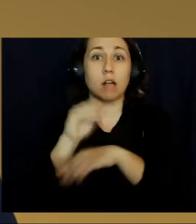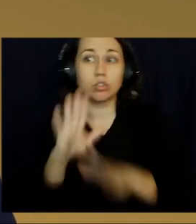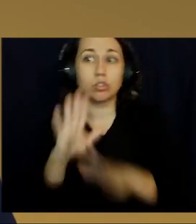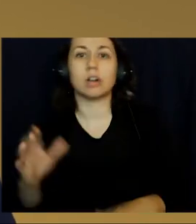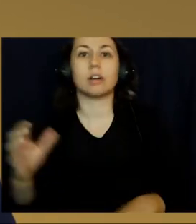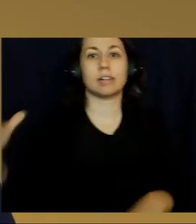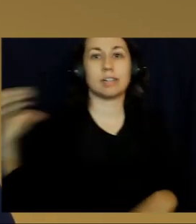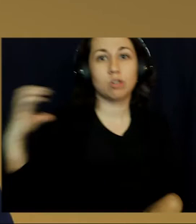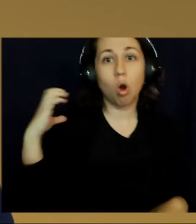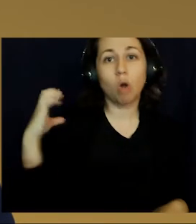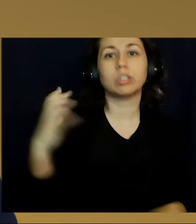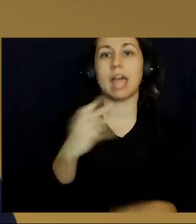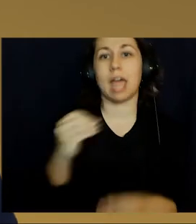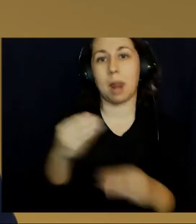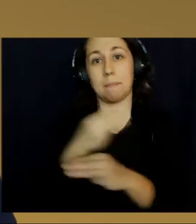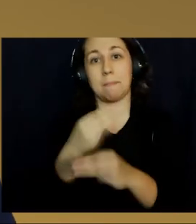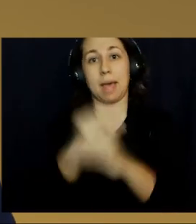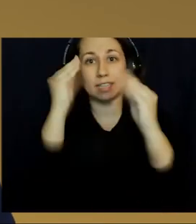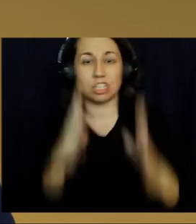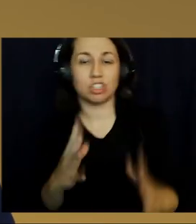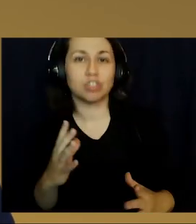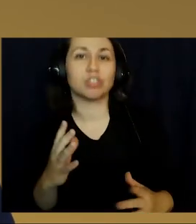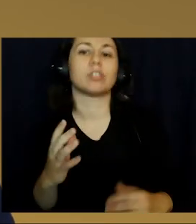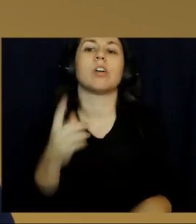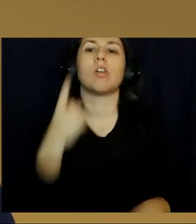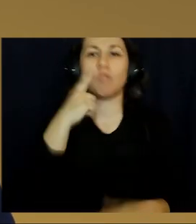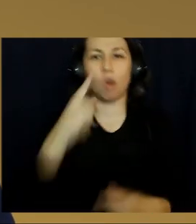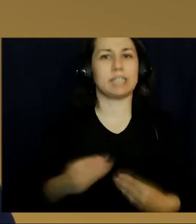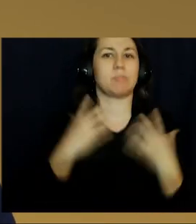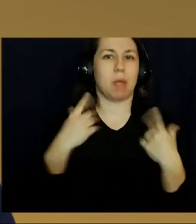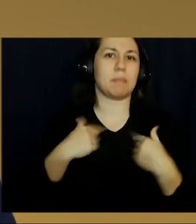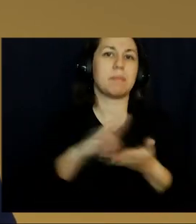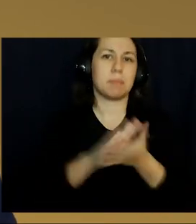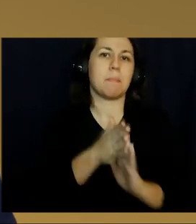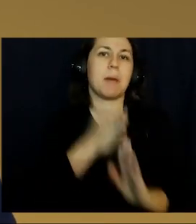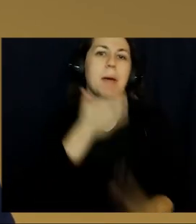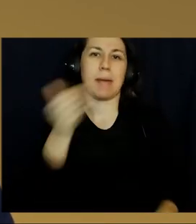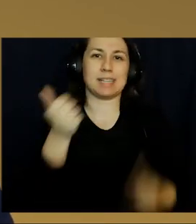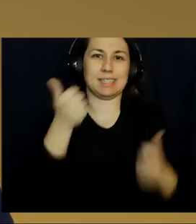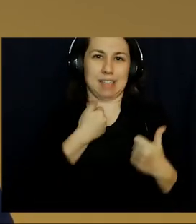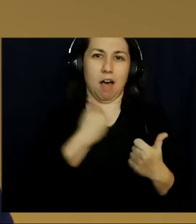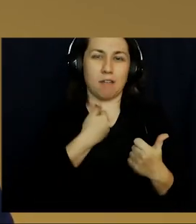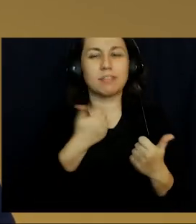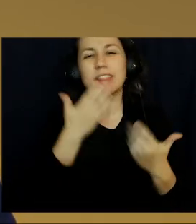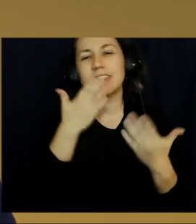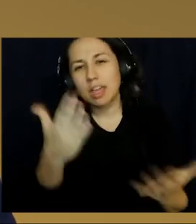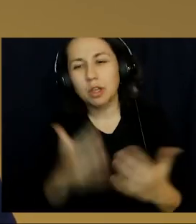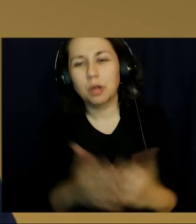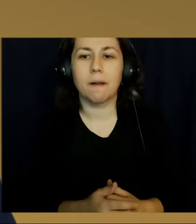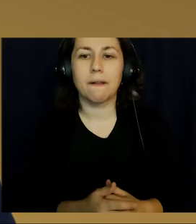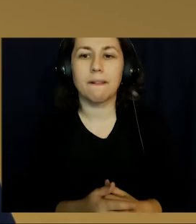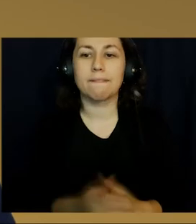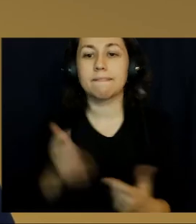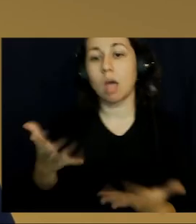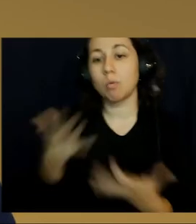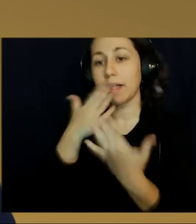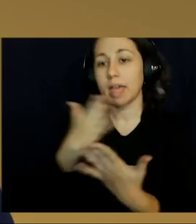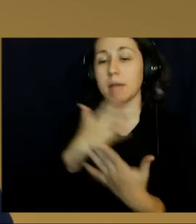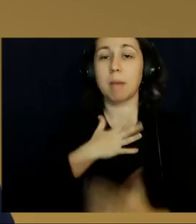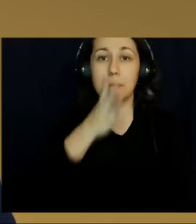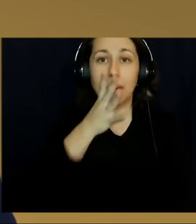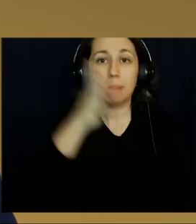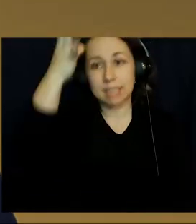Hall, mi entrenador, el señor Morris, en matemáticas, y Franco, por inspirarme a ser mi mejor yo. Gracias.